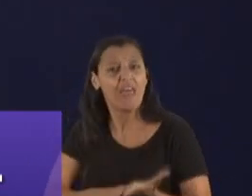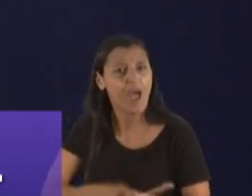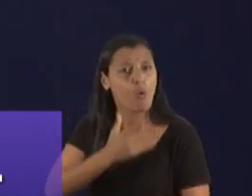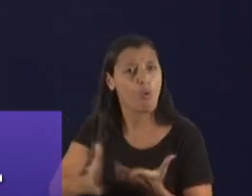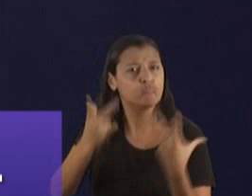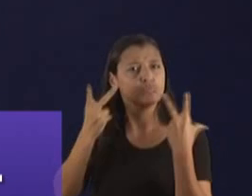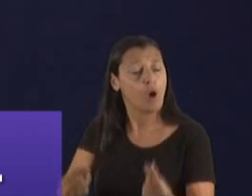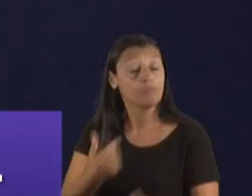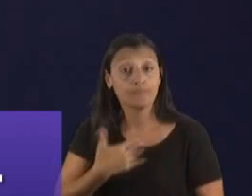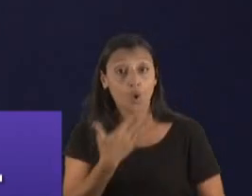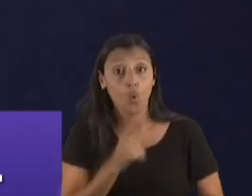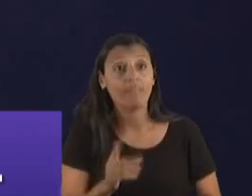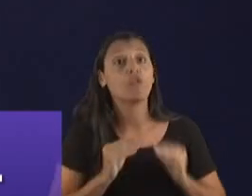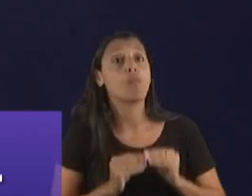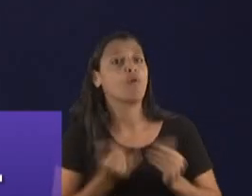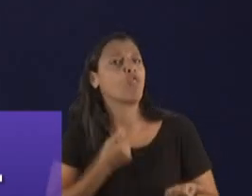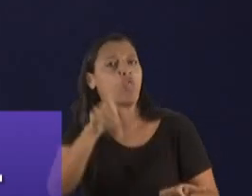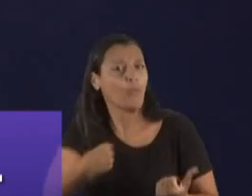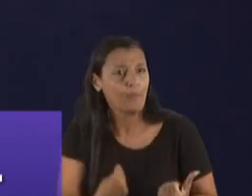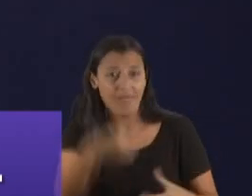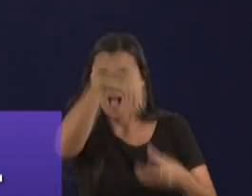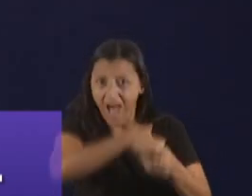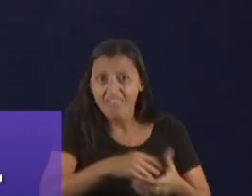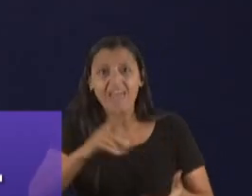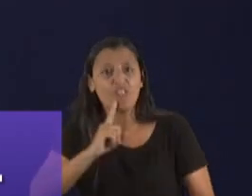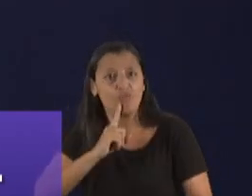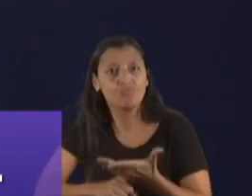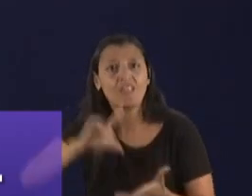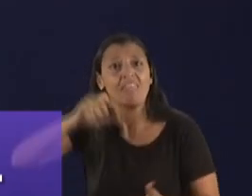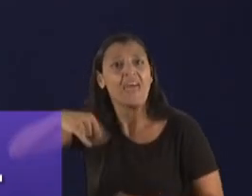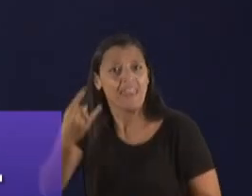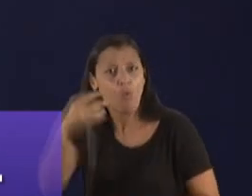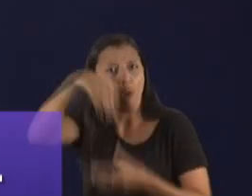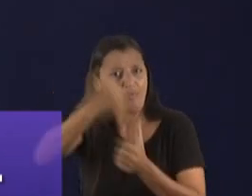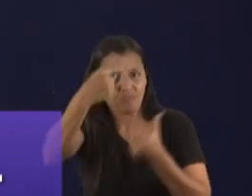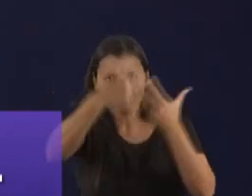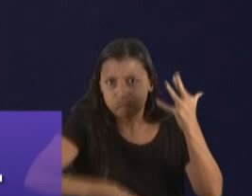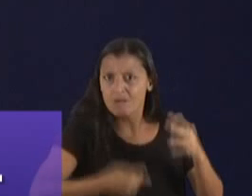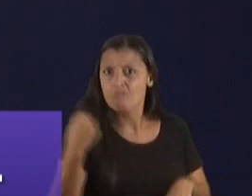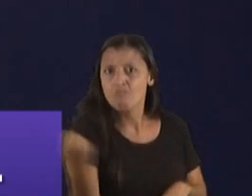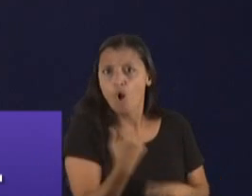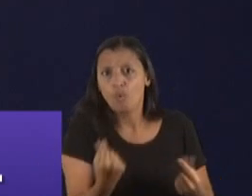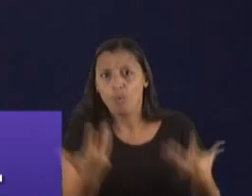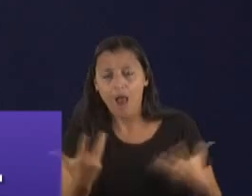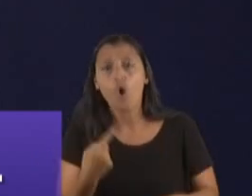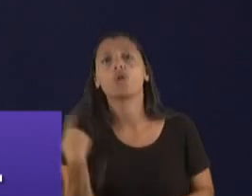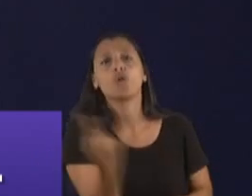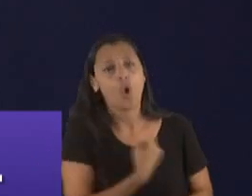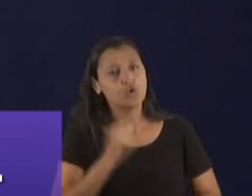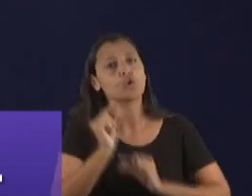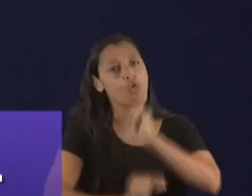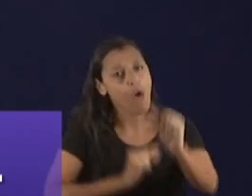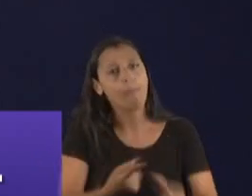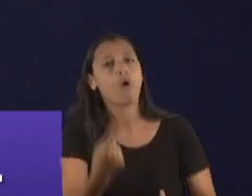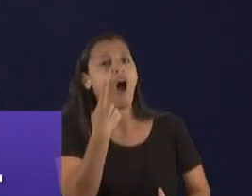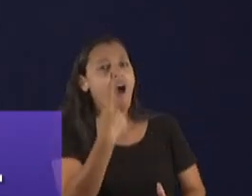rechazado por el propio contenido del DNU. Estamos a la vista de lo que estamos analizando y siguiendo el paso a